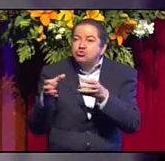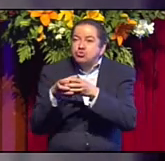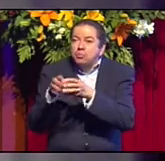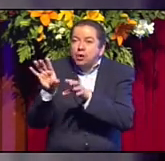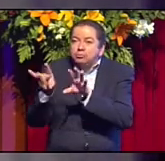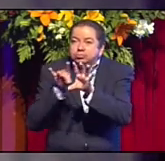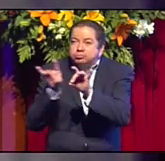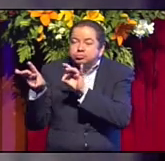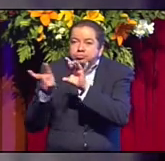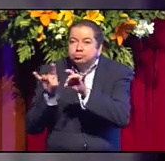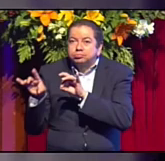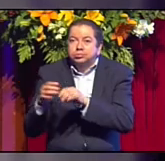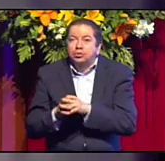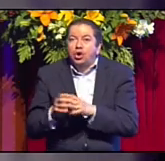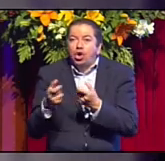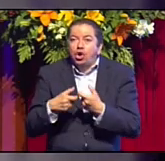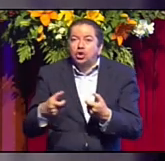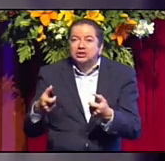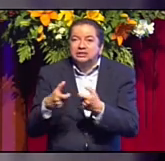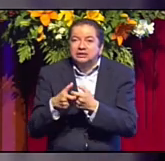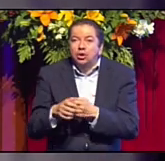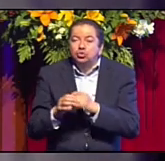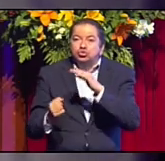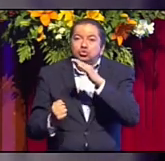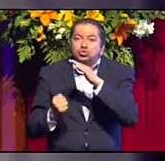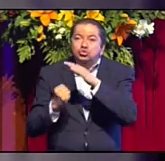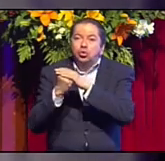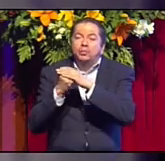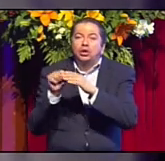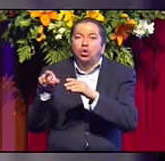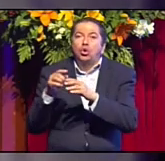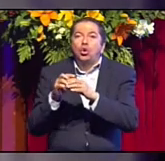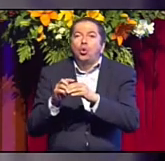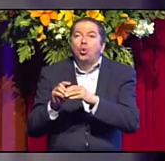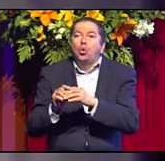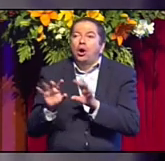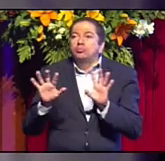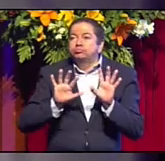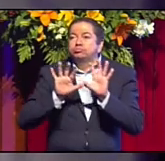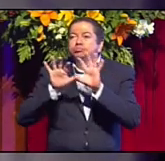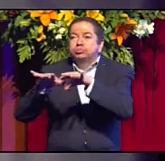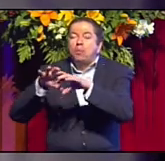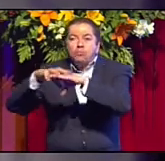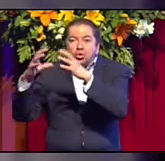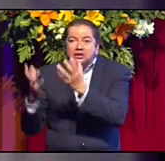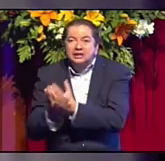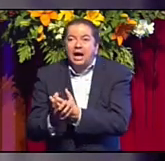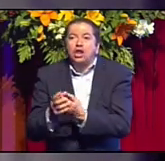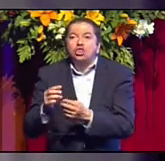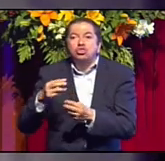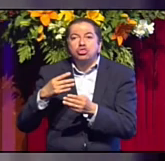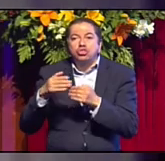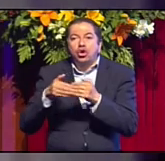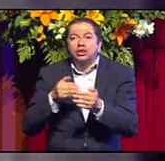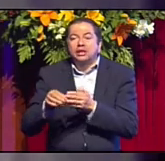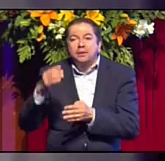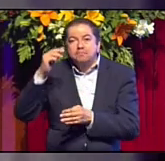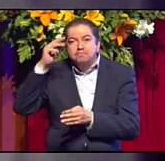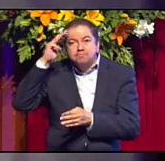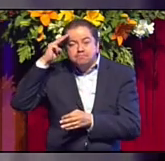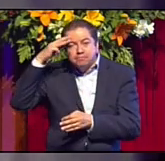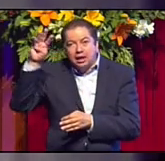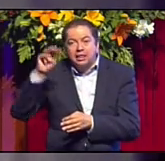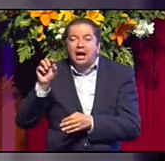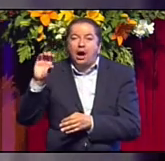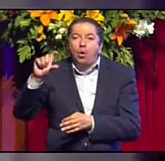en consejo superior, responsable de un encuentro mundial que se va a hacer en Guadalajara. Y se me coloca dentro de esos 20